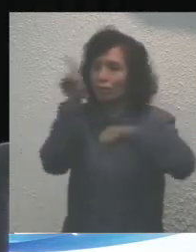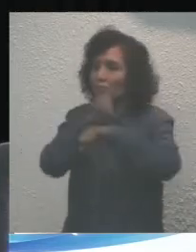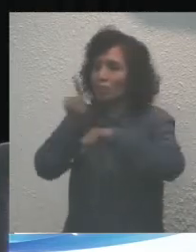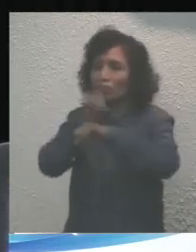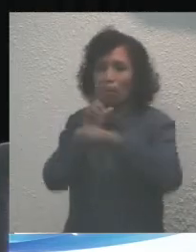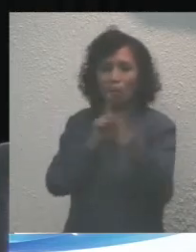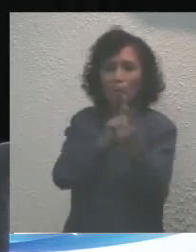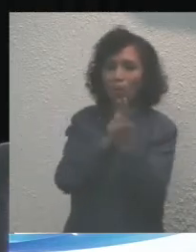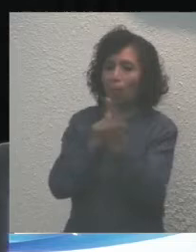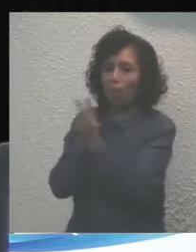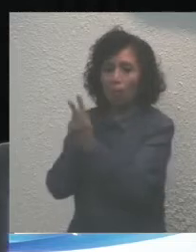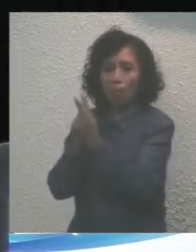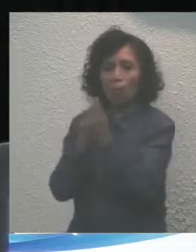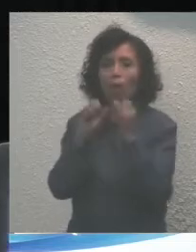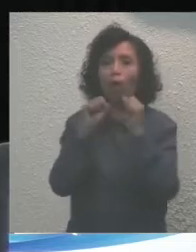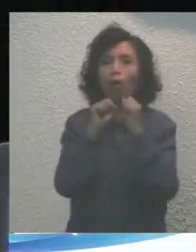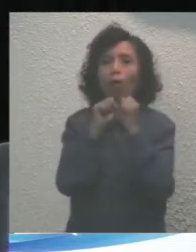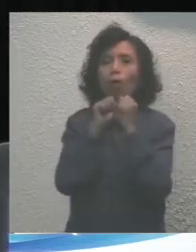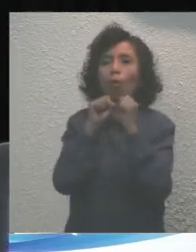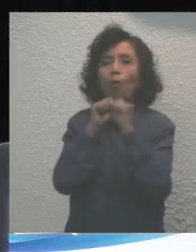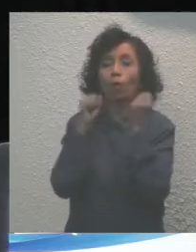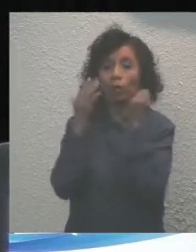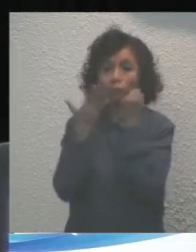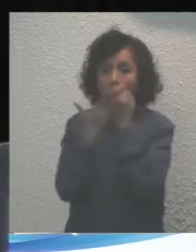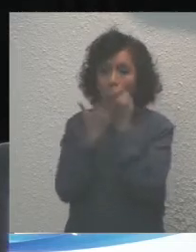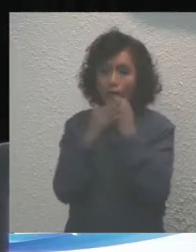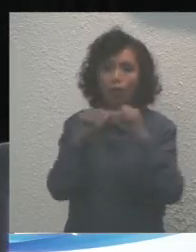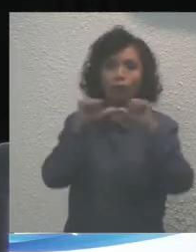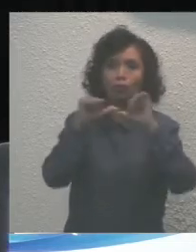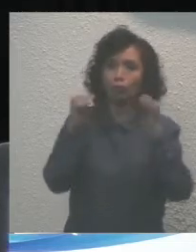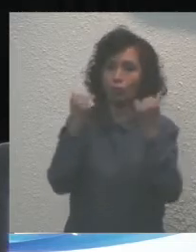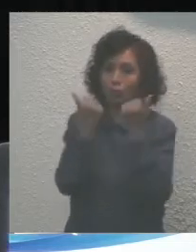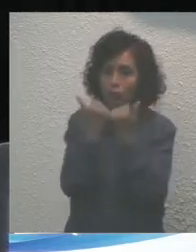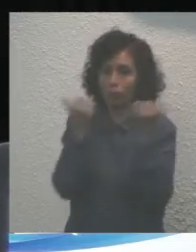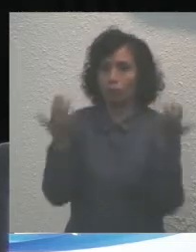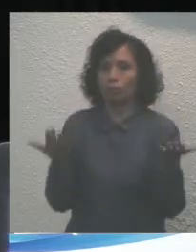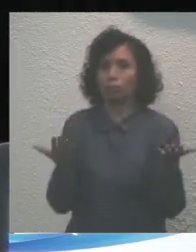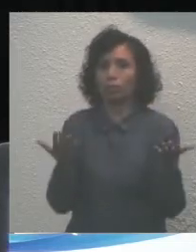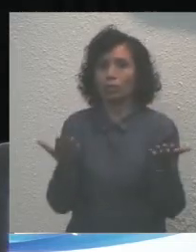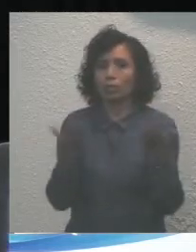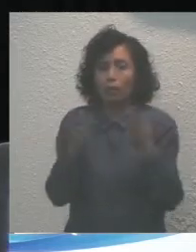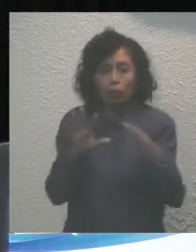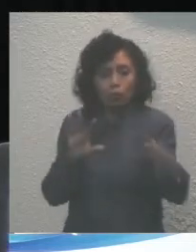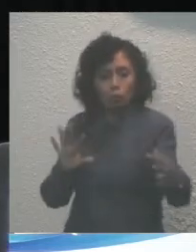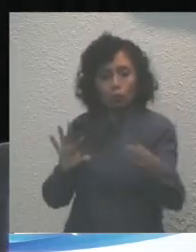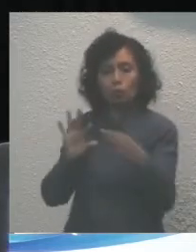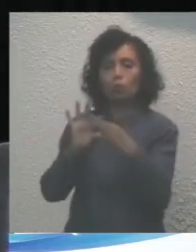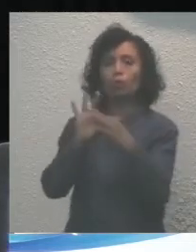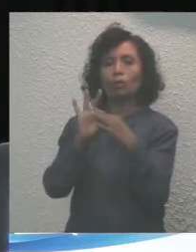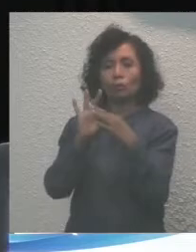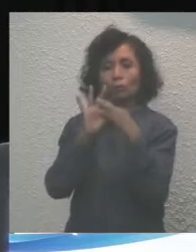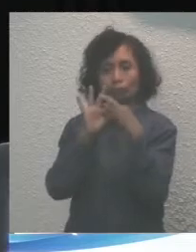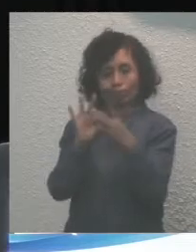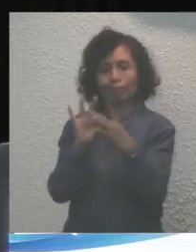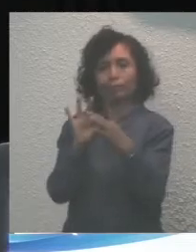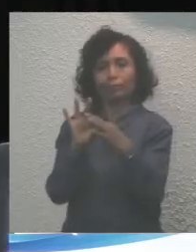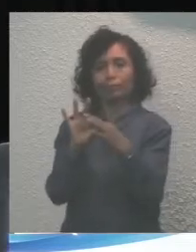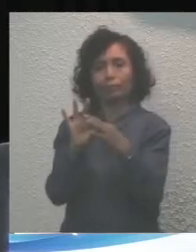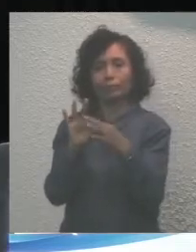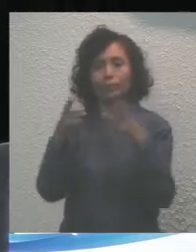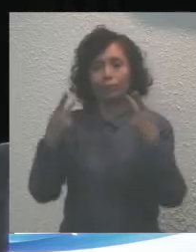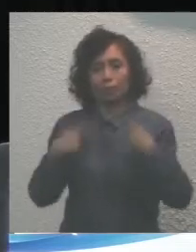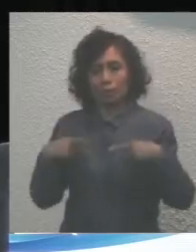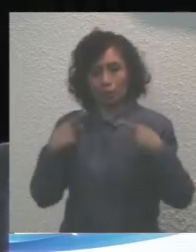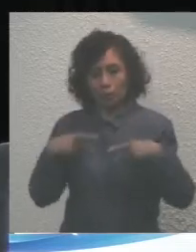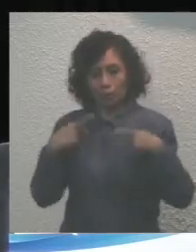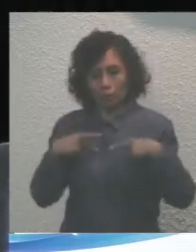con la sociedad y sus organizaciones. Seamos el vínculo primordial del